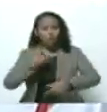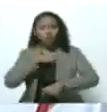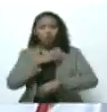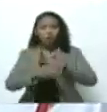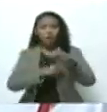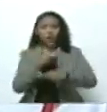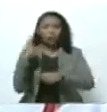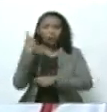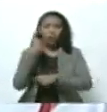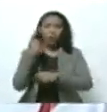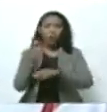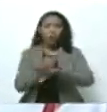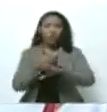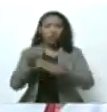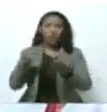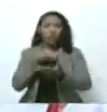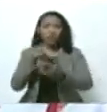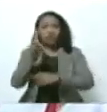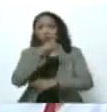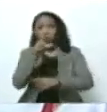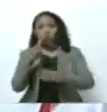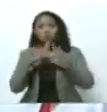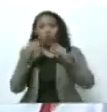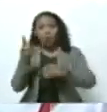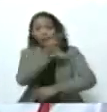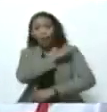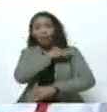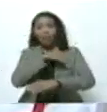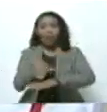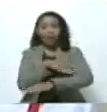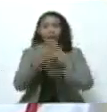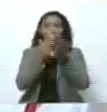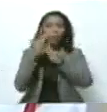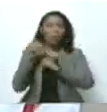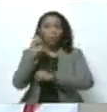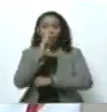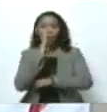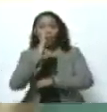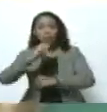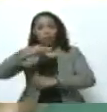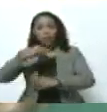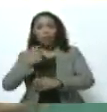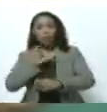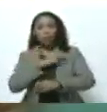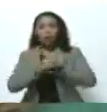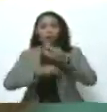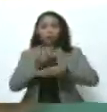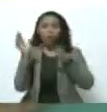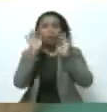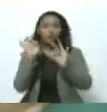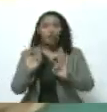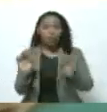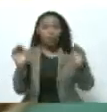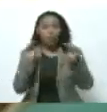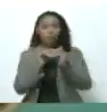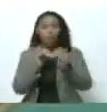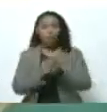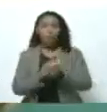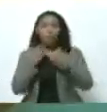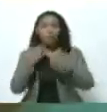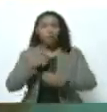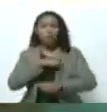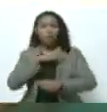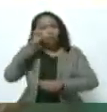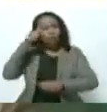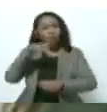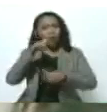no solamente el gobierno nacional, vicepresidenta, sino todas las jefas de calle, de comunidad, de VCH, que estamos haciendo de manera mancomunada para que nuestro